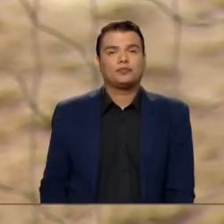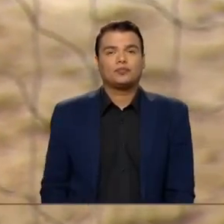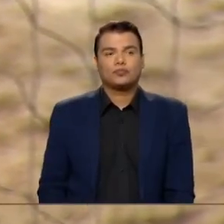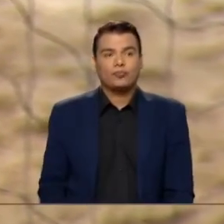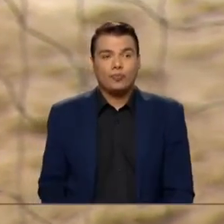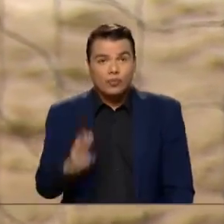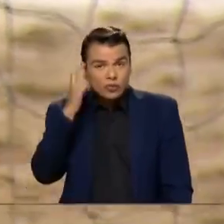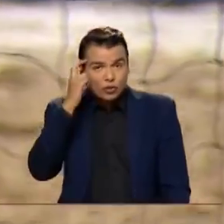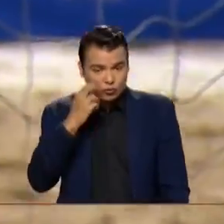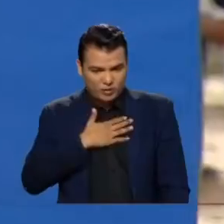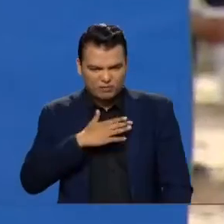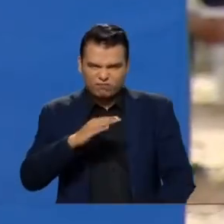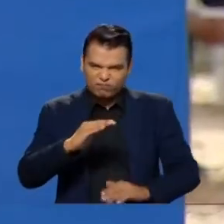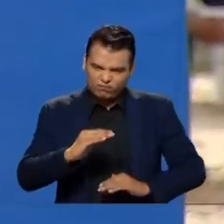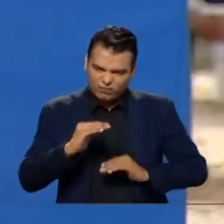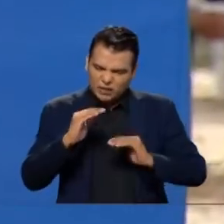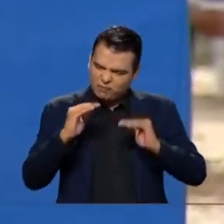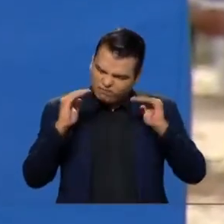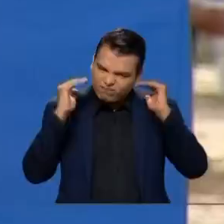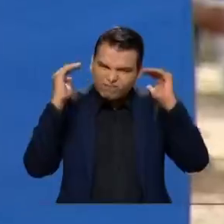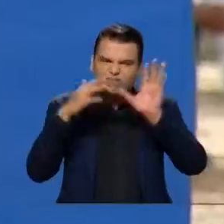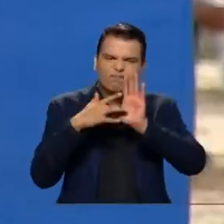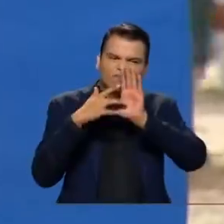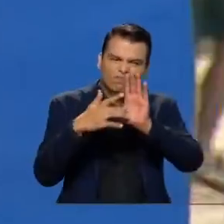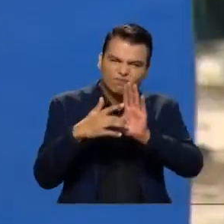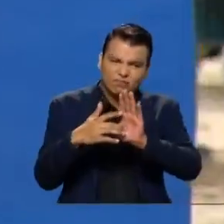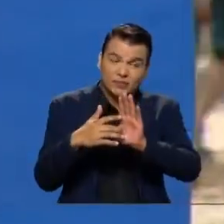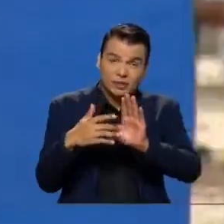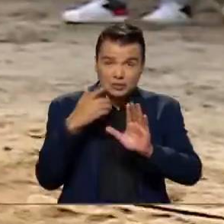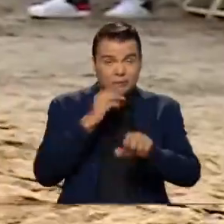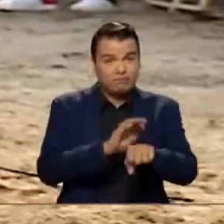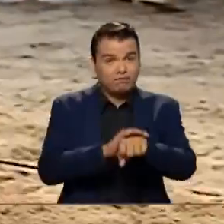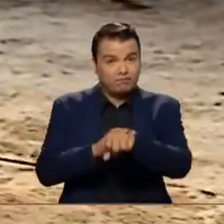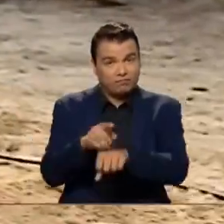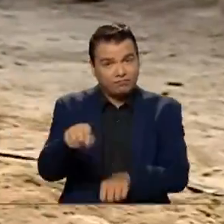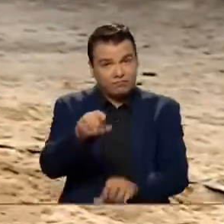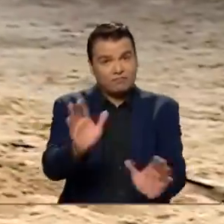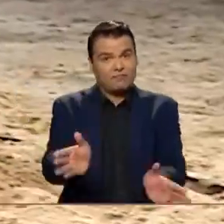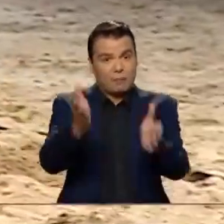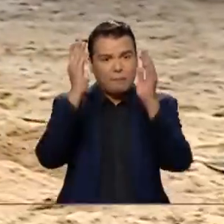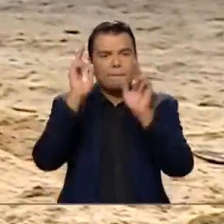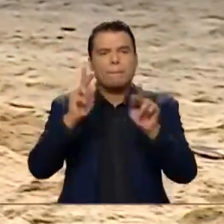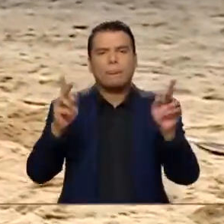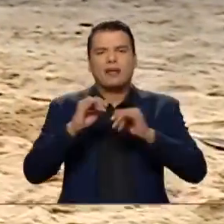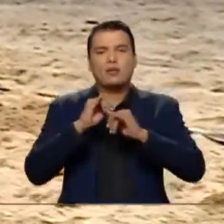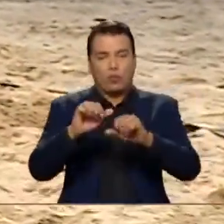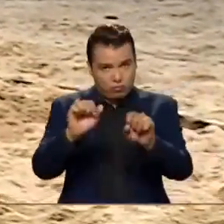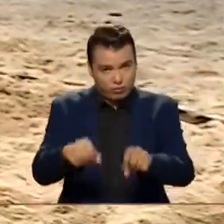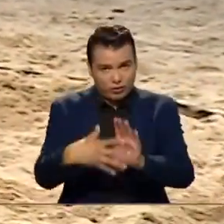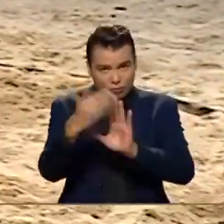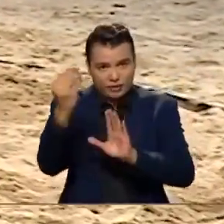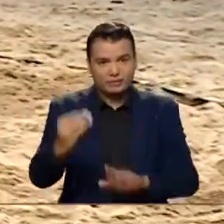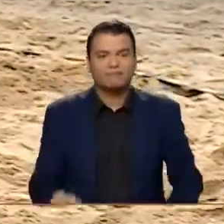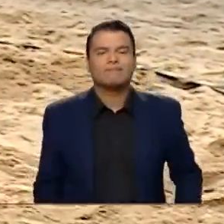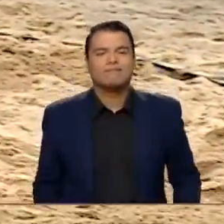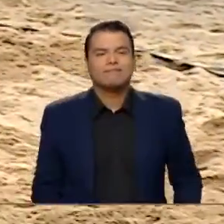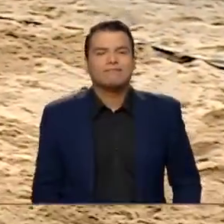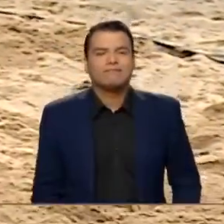de su departamento en el pecho es una oportunidad para enviar este mensaje de motivación a otros jóvenes que siguen su